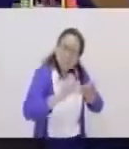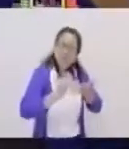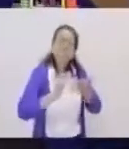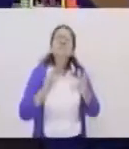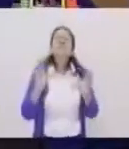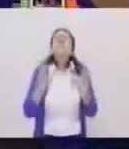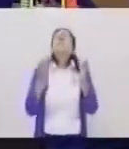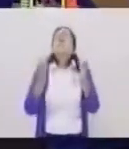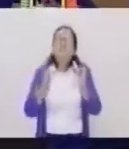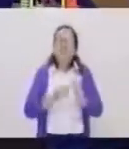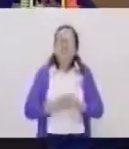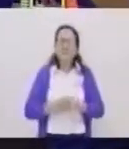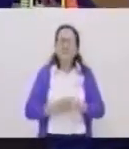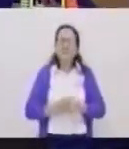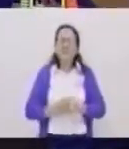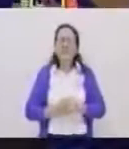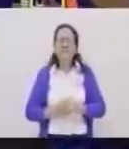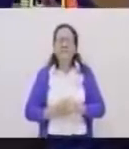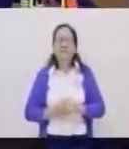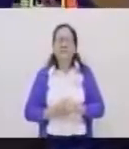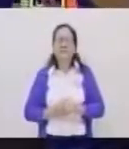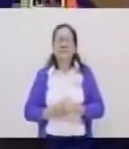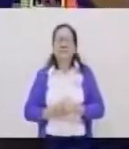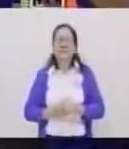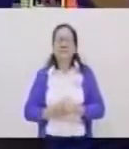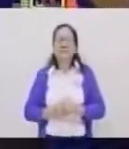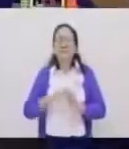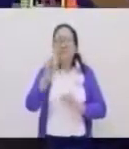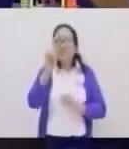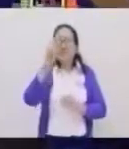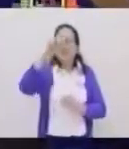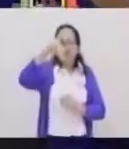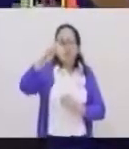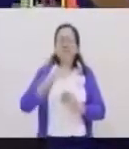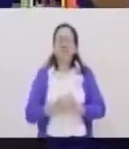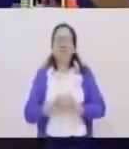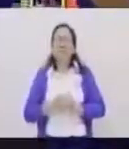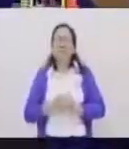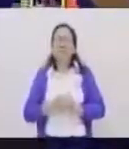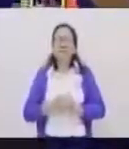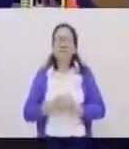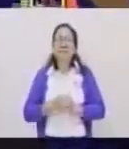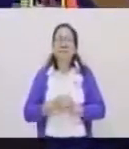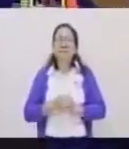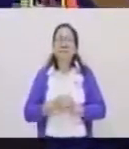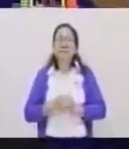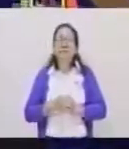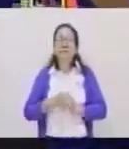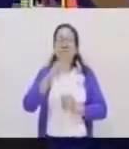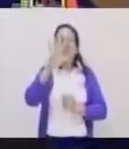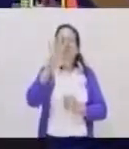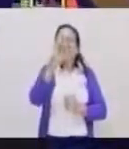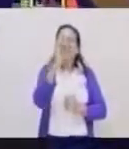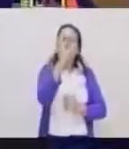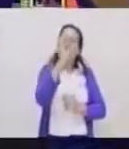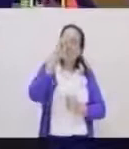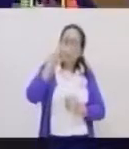a colocar y lo vamos a representar de la siguiente manera. Sería un metro con